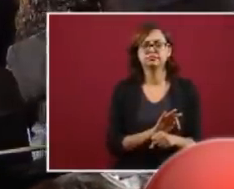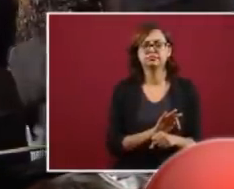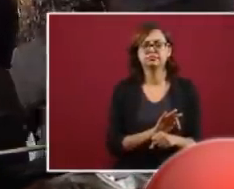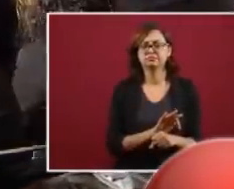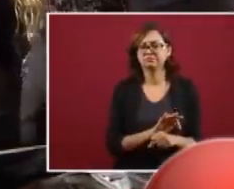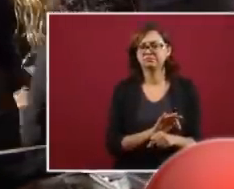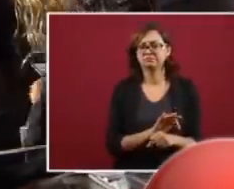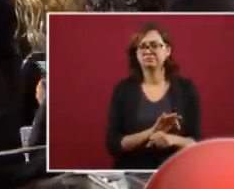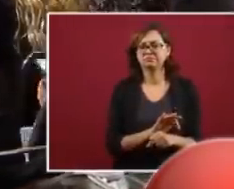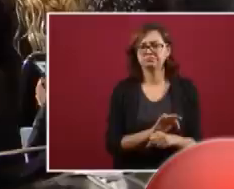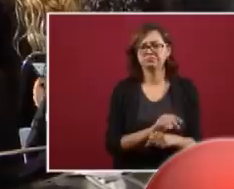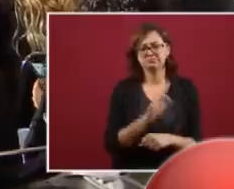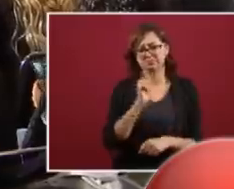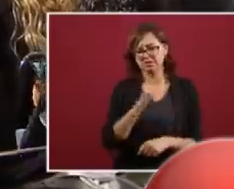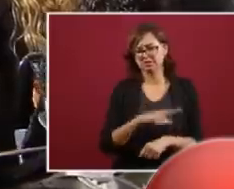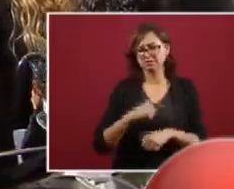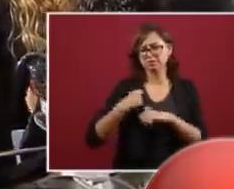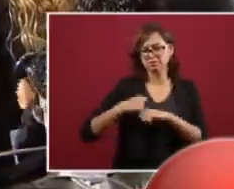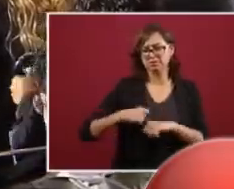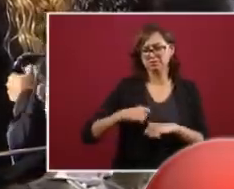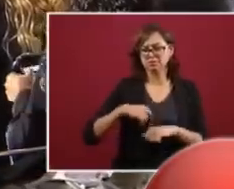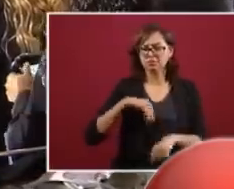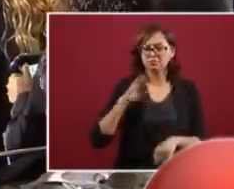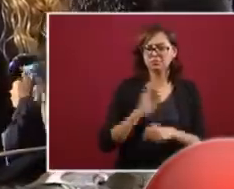por el poder